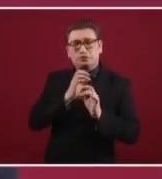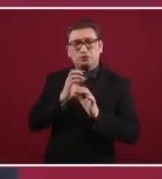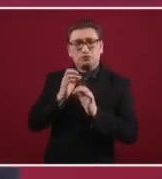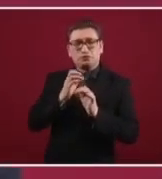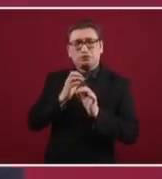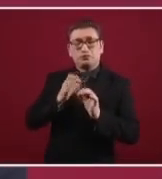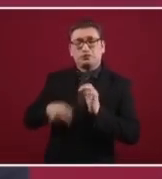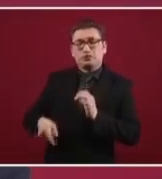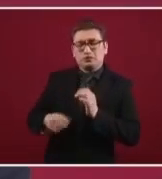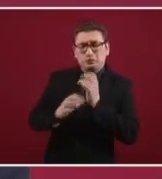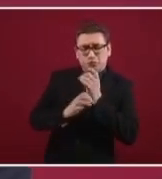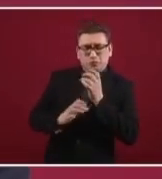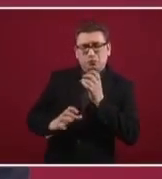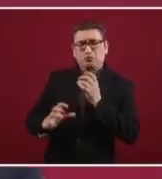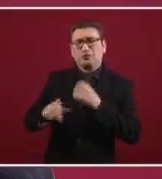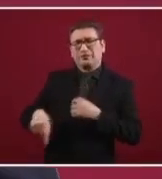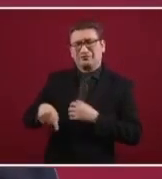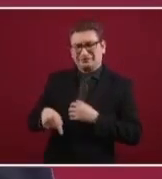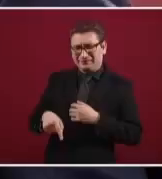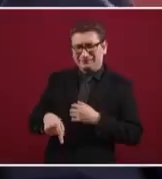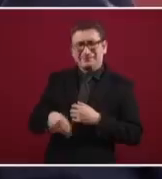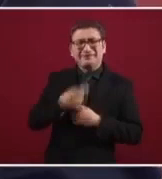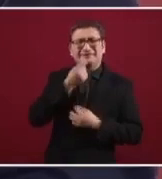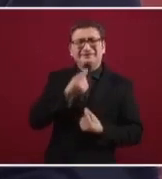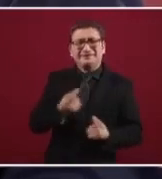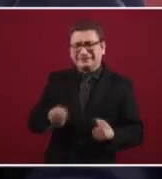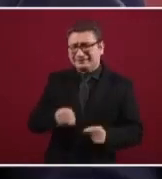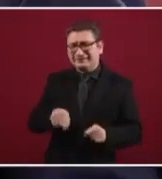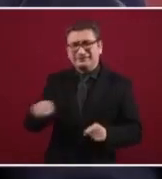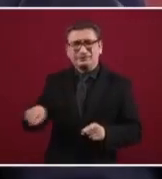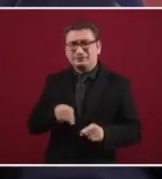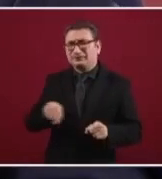tocando, y todos los niños ahí.